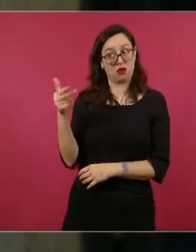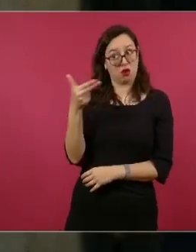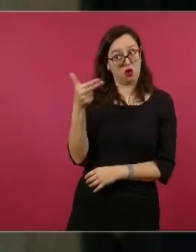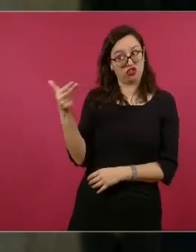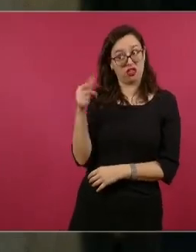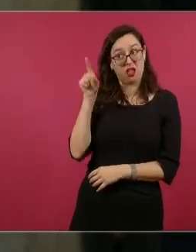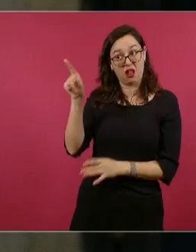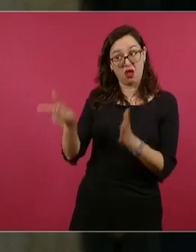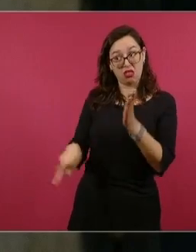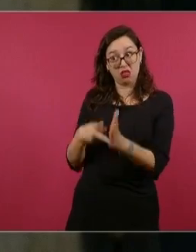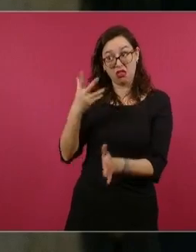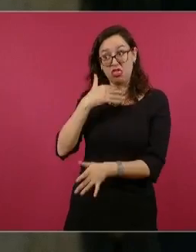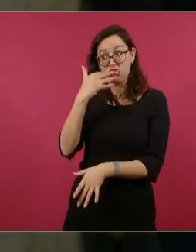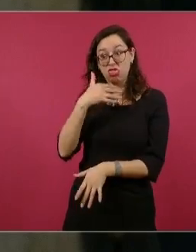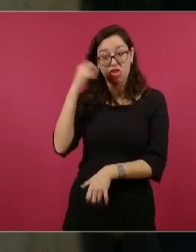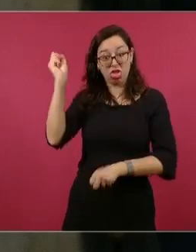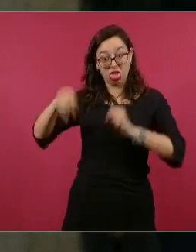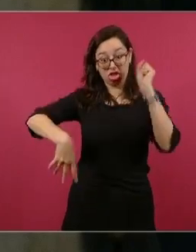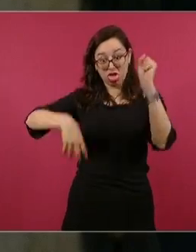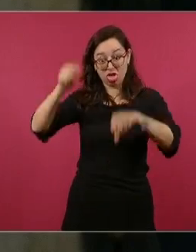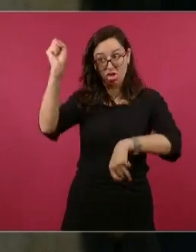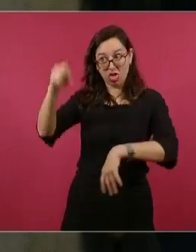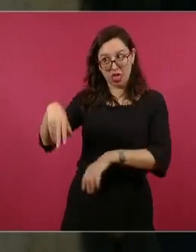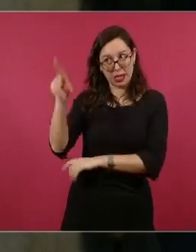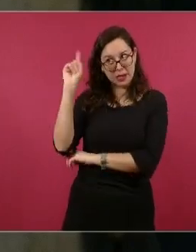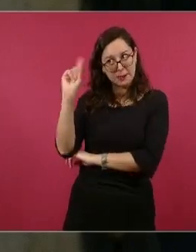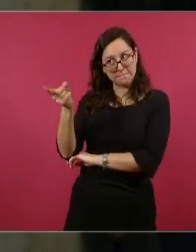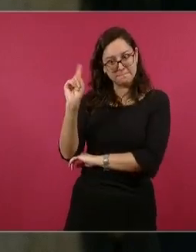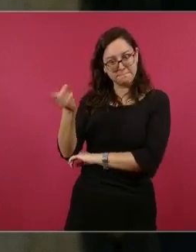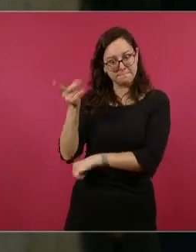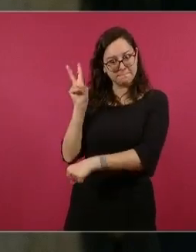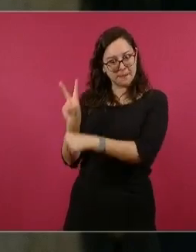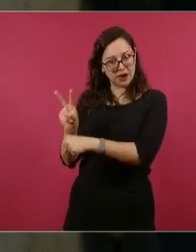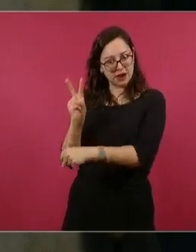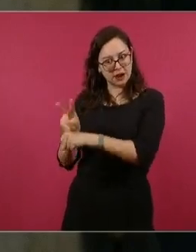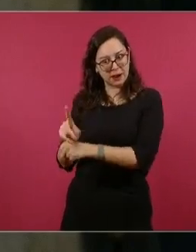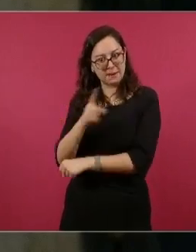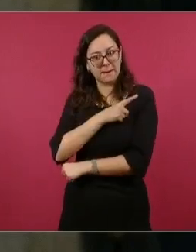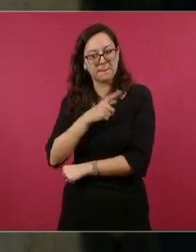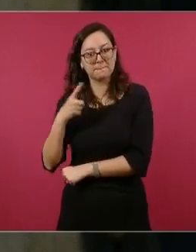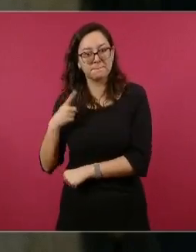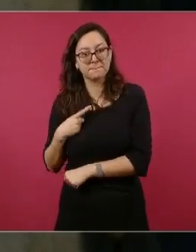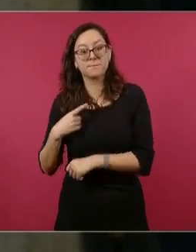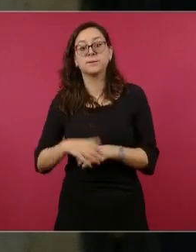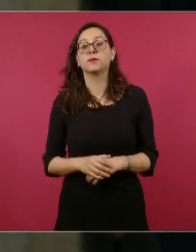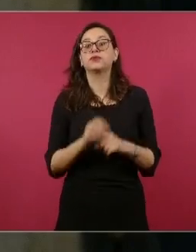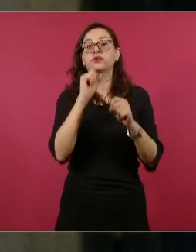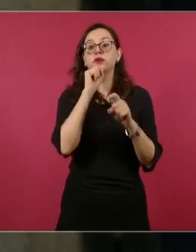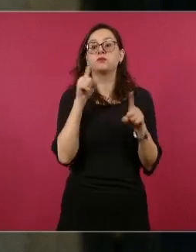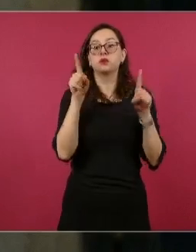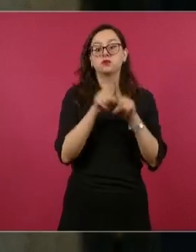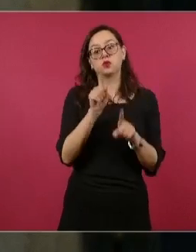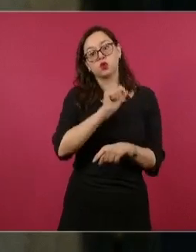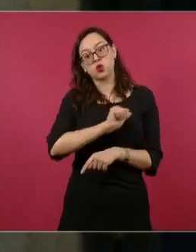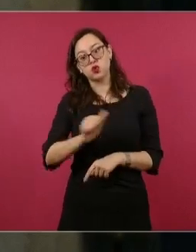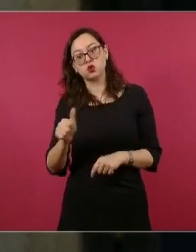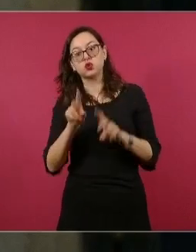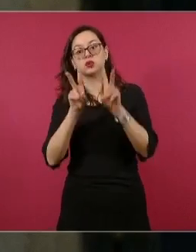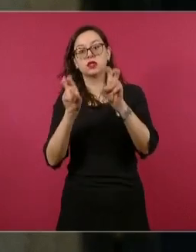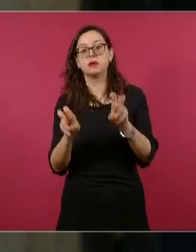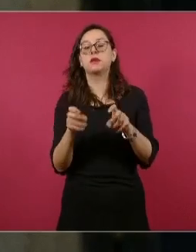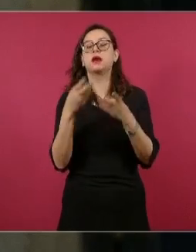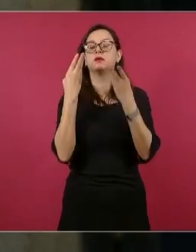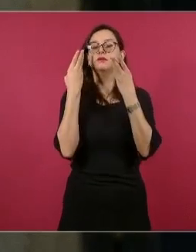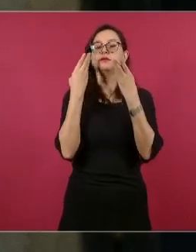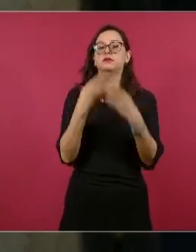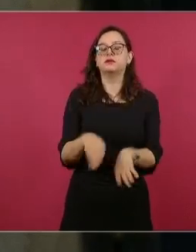ese tipo de cuestiones. Tenemos unos pendientes que es el plan maestro de Banobras, que no han entregado, de ahí, de